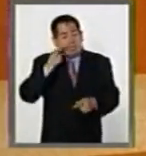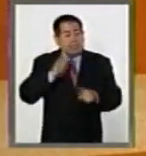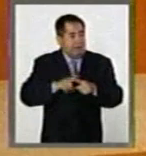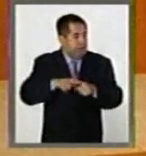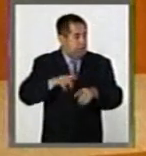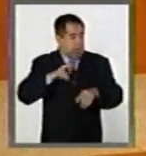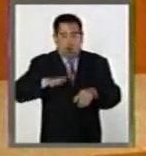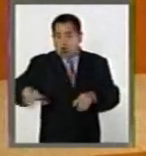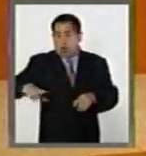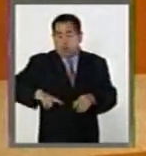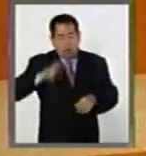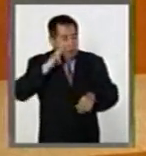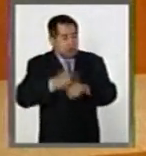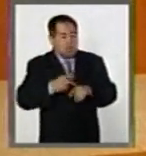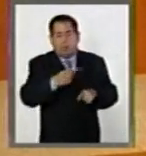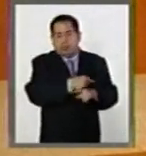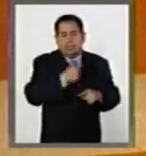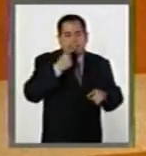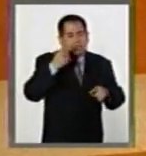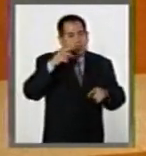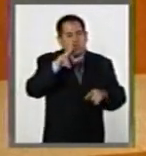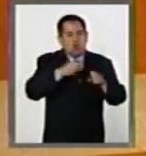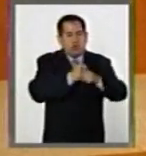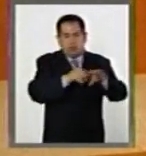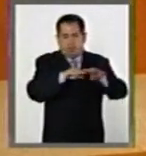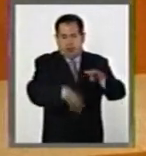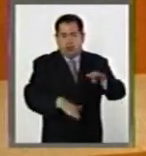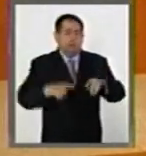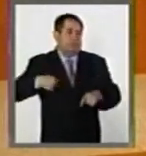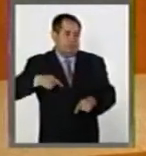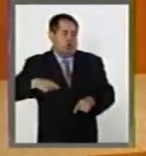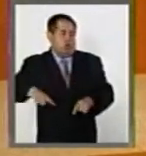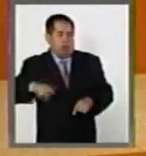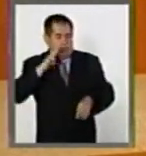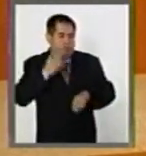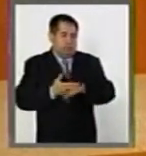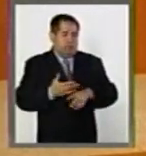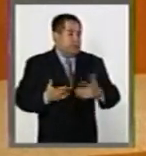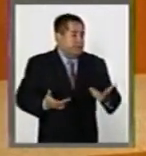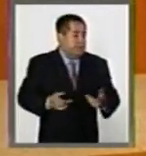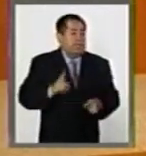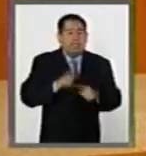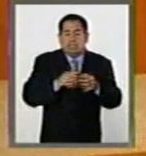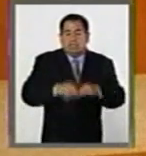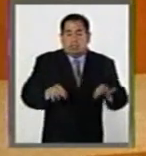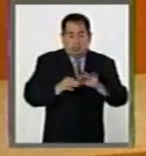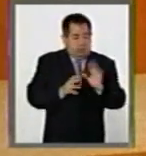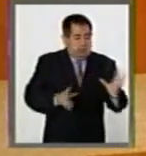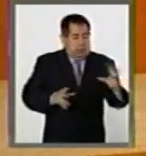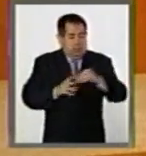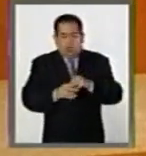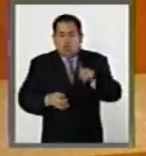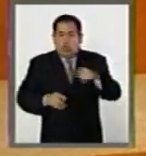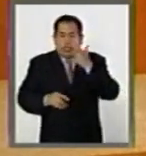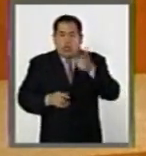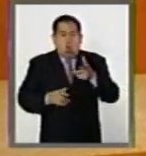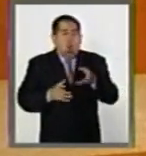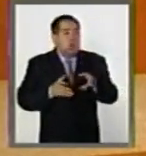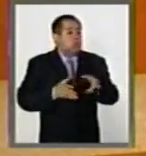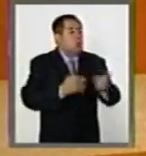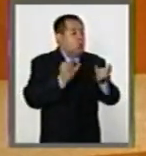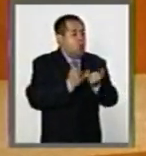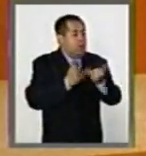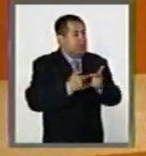responsable porque son personas menores de edad. Lo que nos importa con la reinserción social es que nos sigan el camino, de